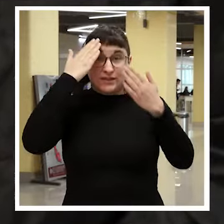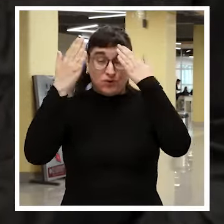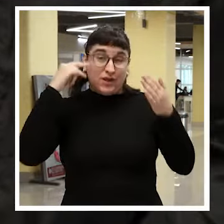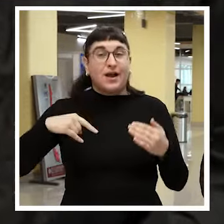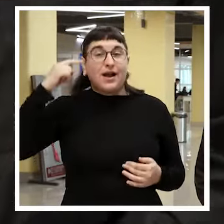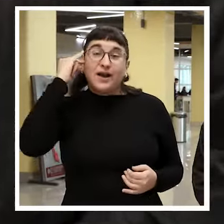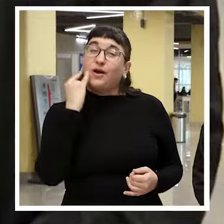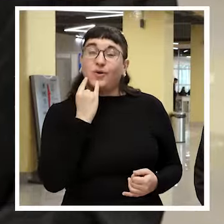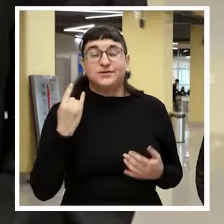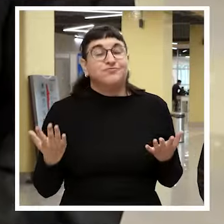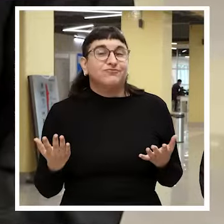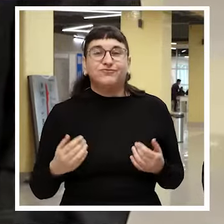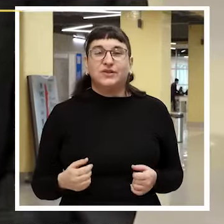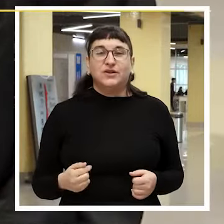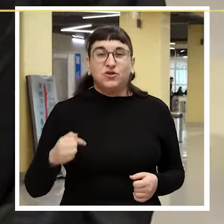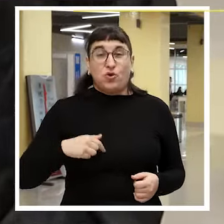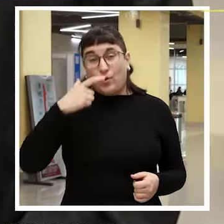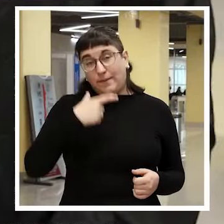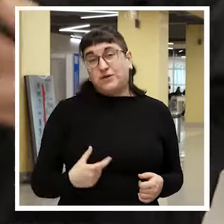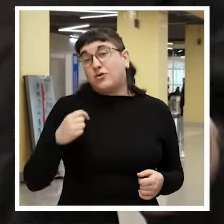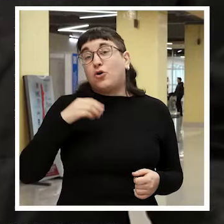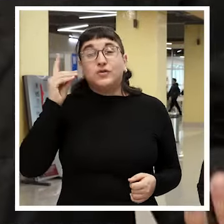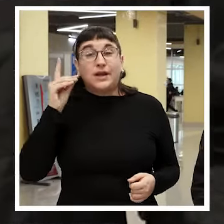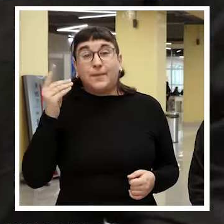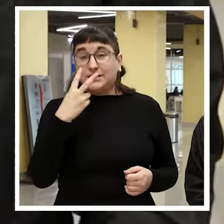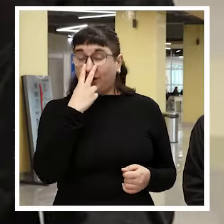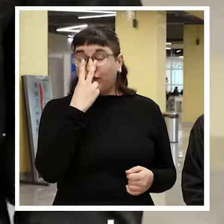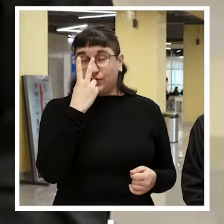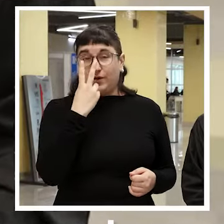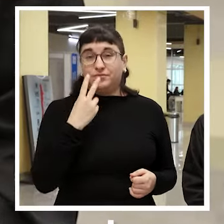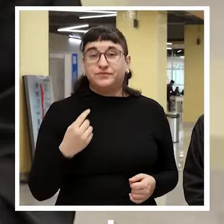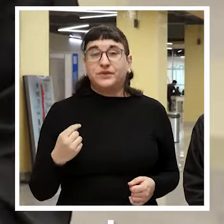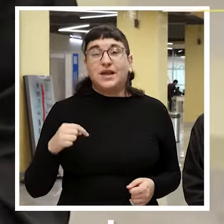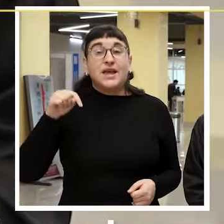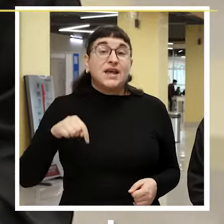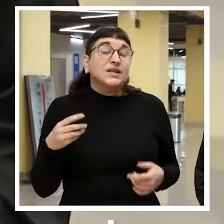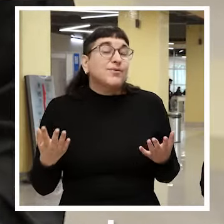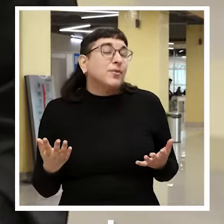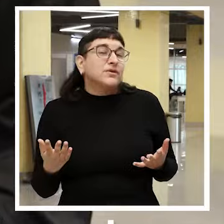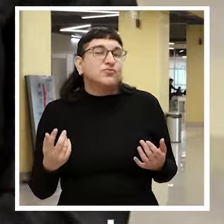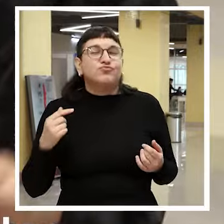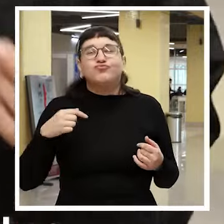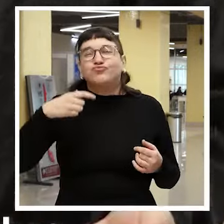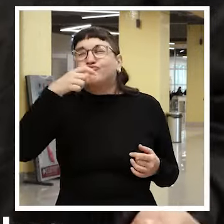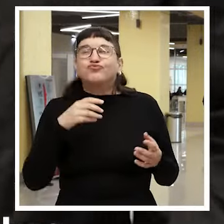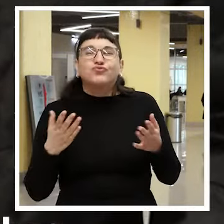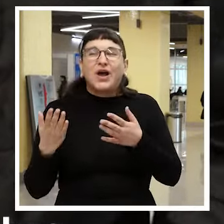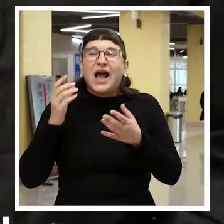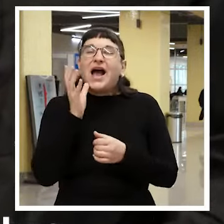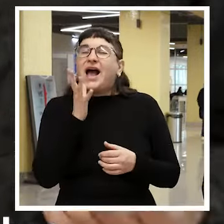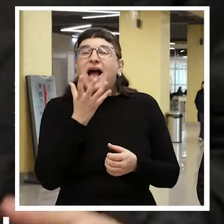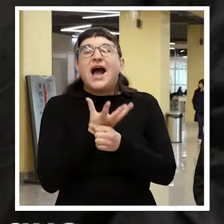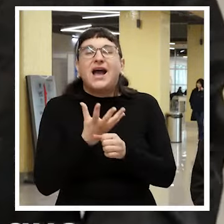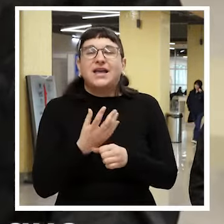UH y, pues, soy una persona con discapacidad visual. En este momento, en la universidad, somos 140